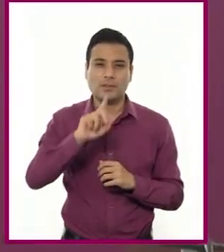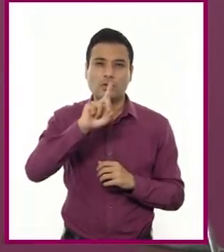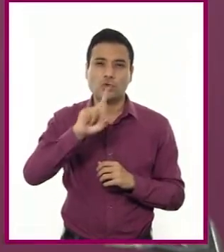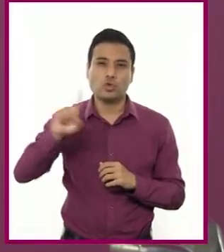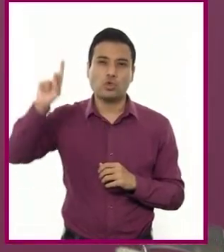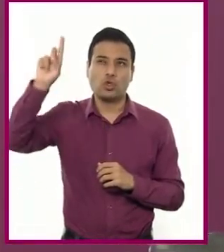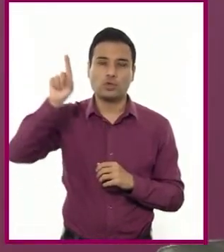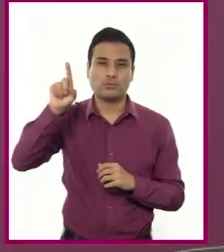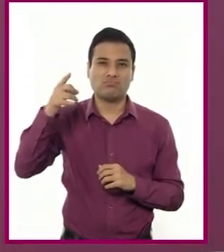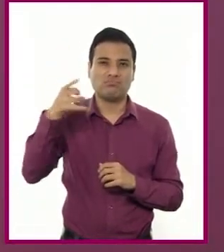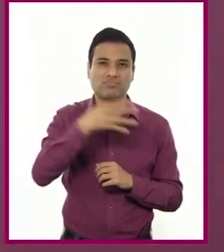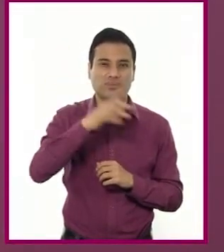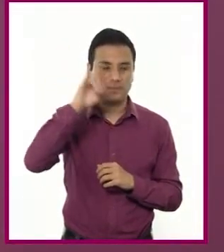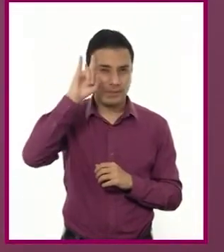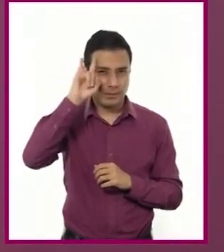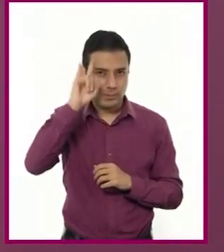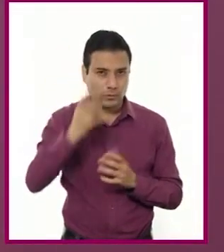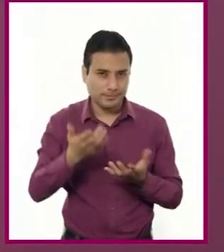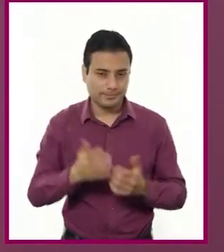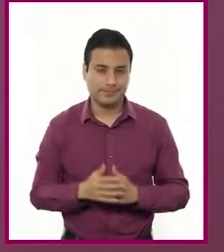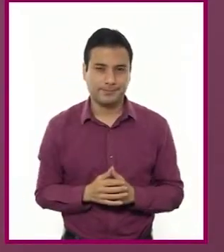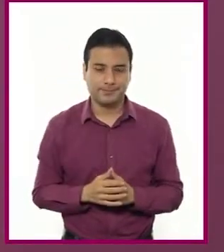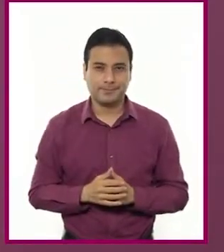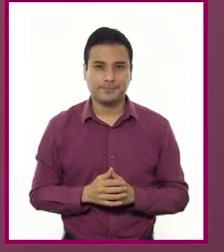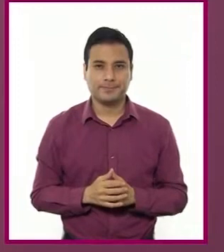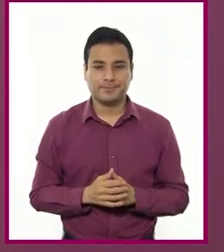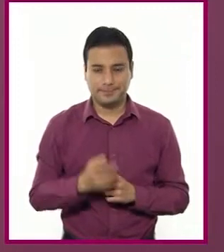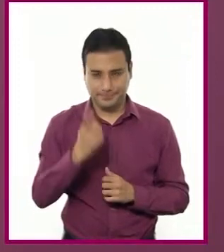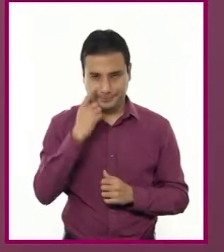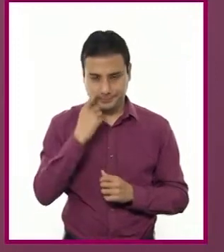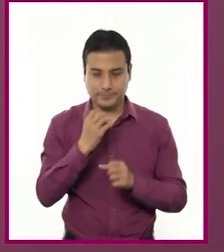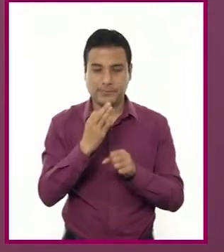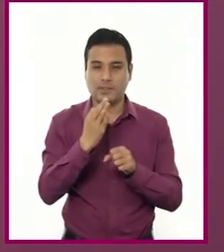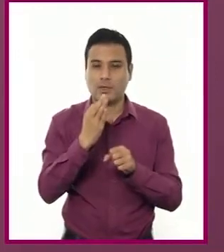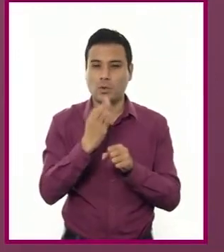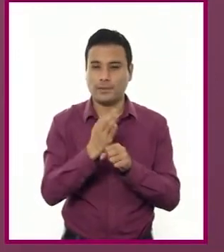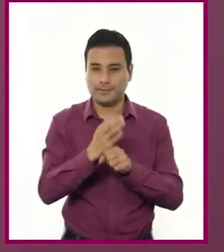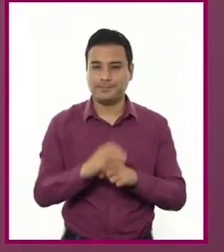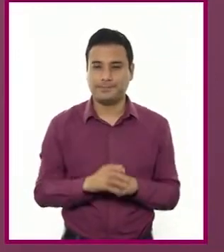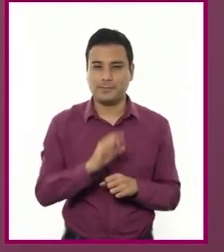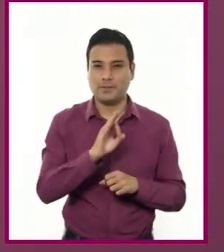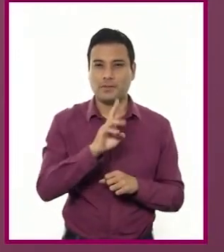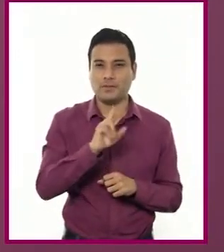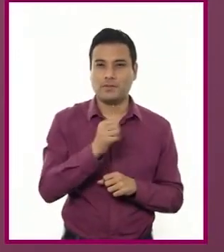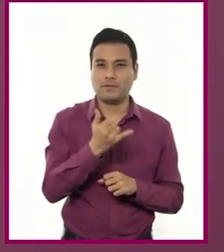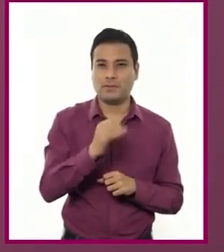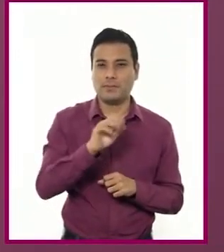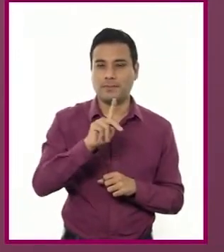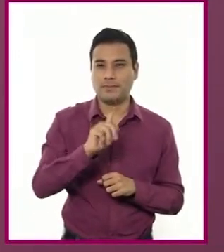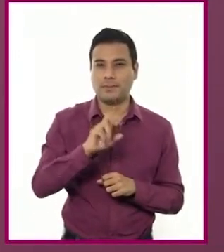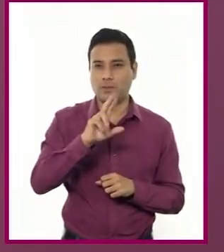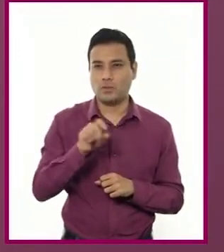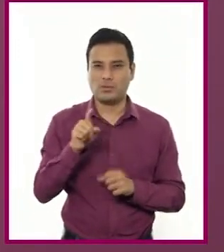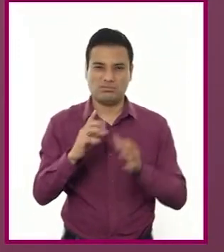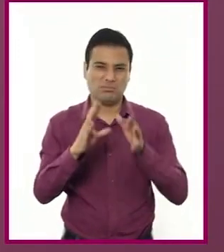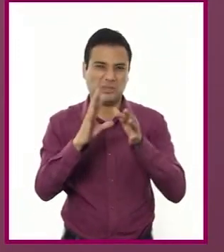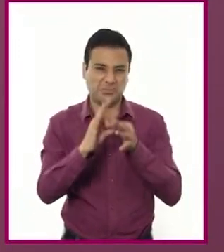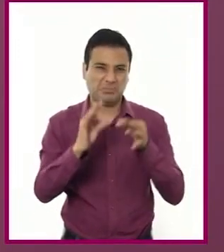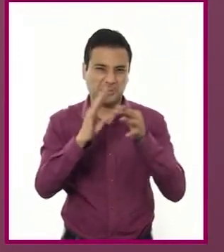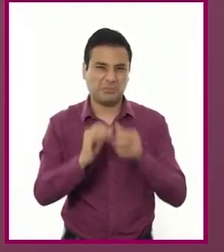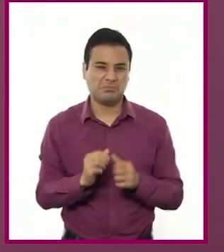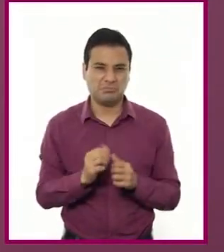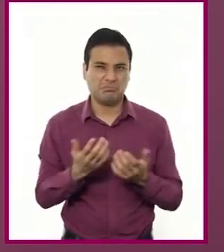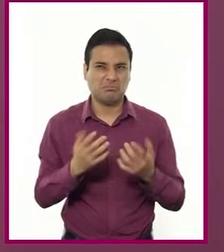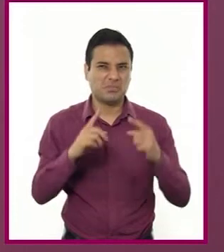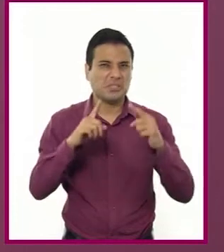las idolatrías. Vamos a escuchar una cita de Fray Pedro de Gante en la justificación que hace para la